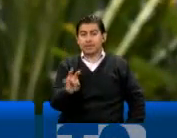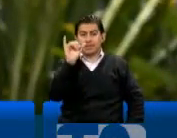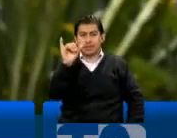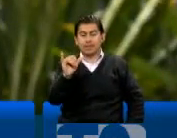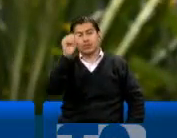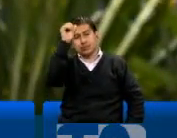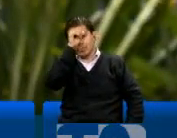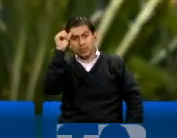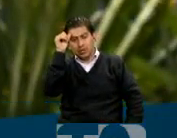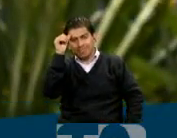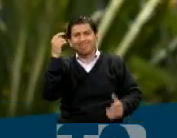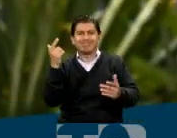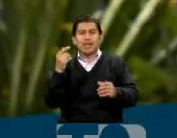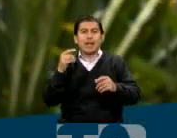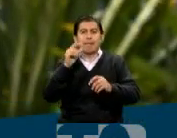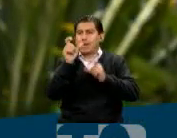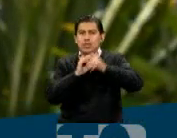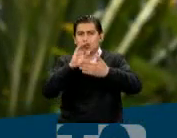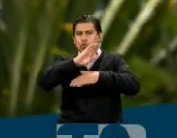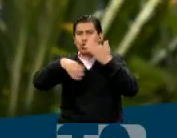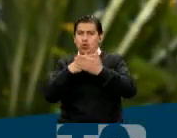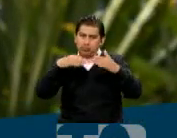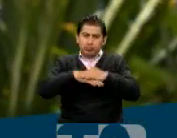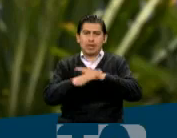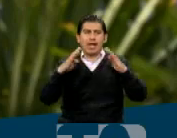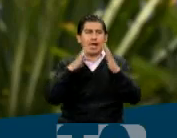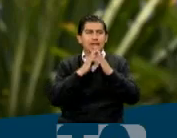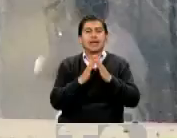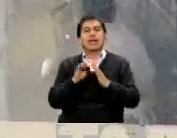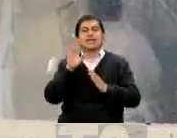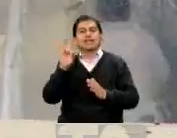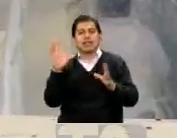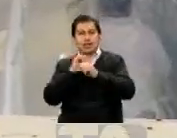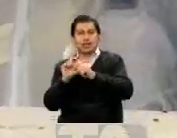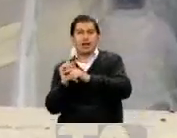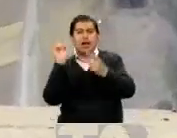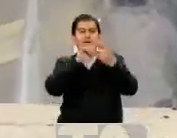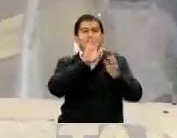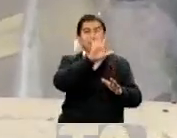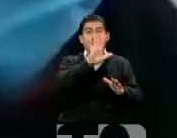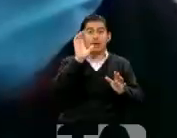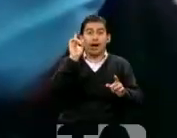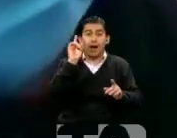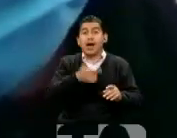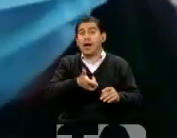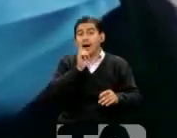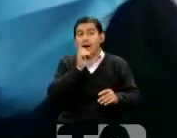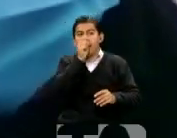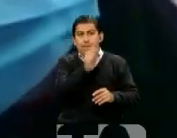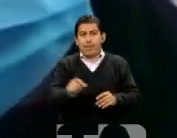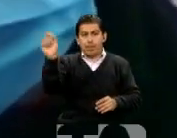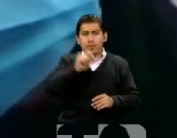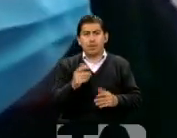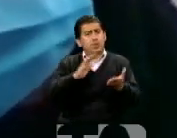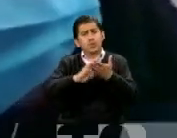toque de queda se amplía de 19 horas a 5 horas además se prohíbe la venta de bebidas alcohólicas no podemos poner un